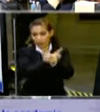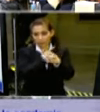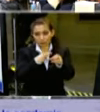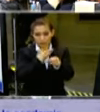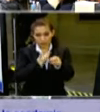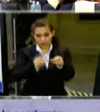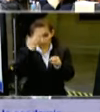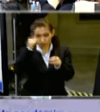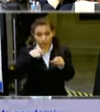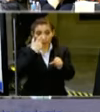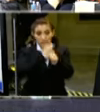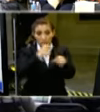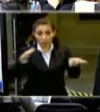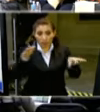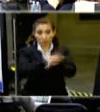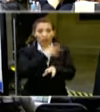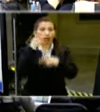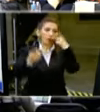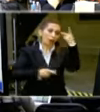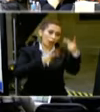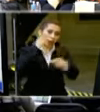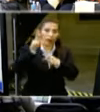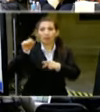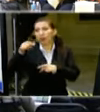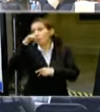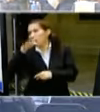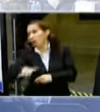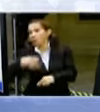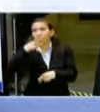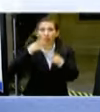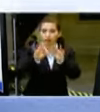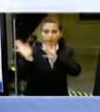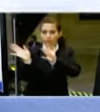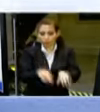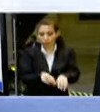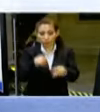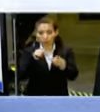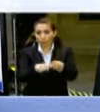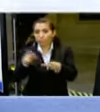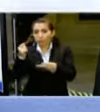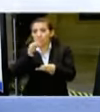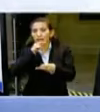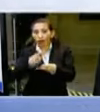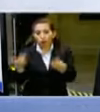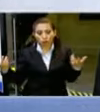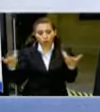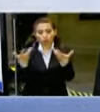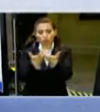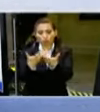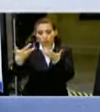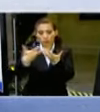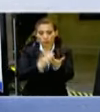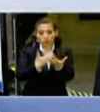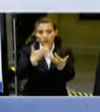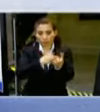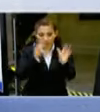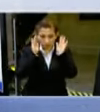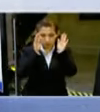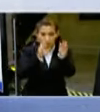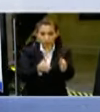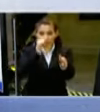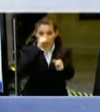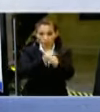Nieto. El primero es cambiar la narrativa, dejar de hablar de violencia. Segundo, mejor coordinación, yo diría centralización en la Secretaría